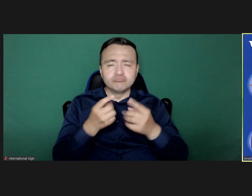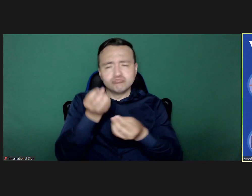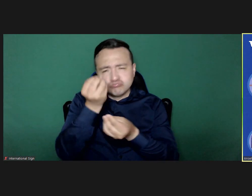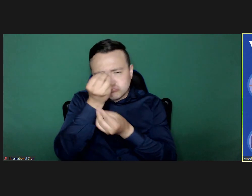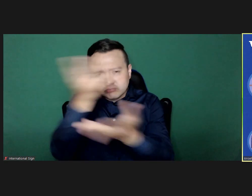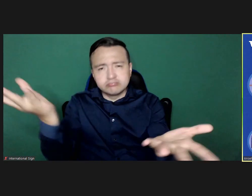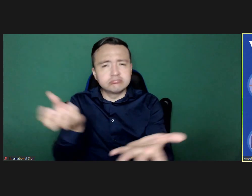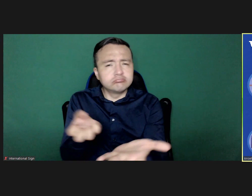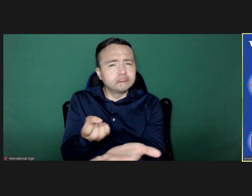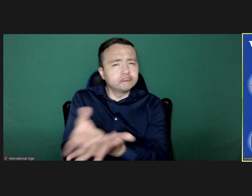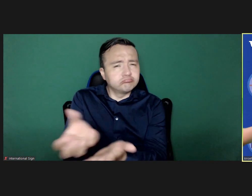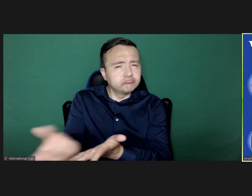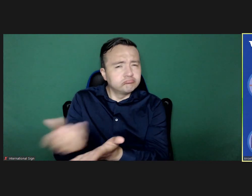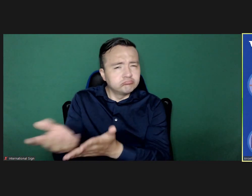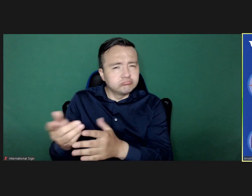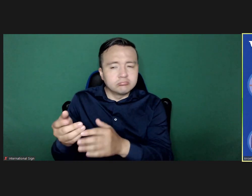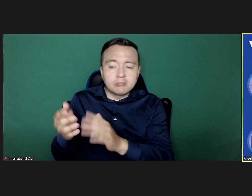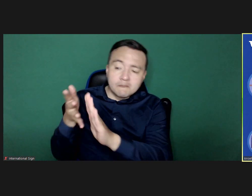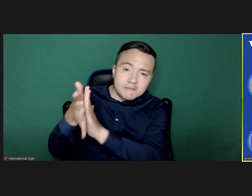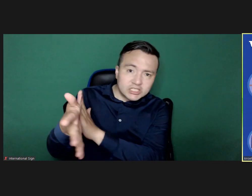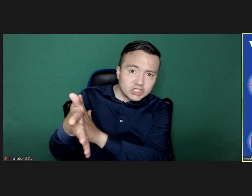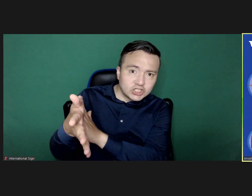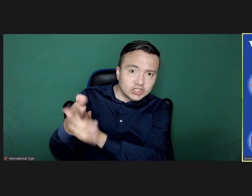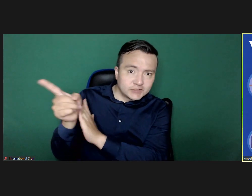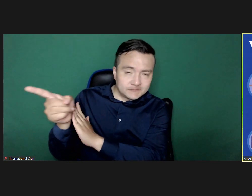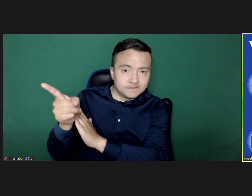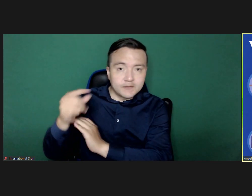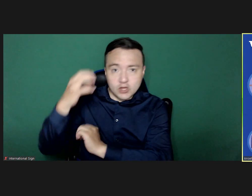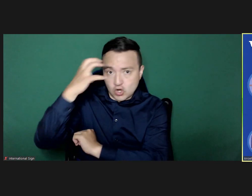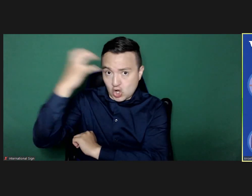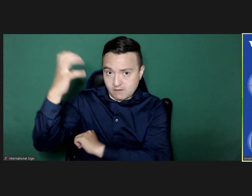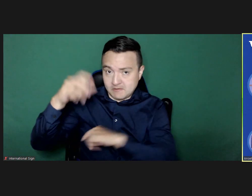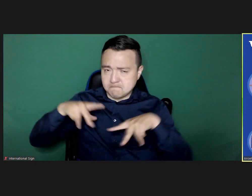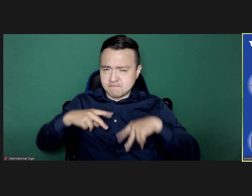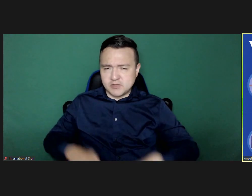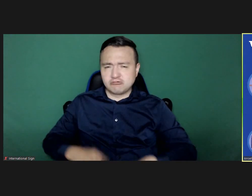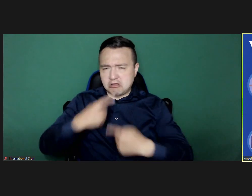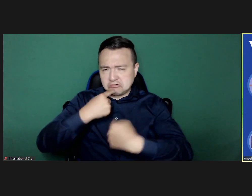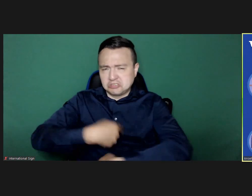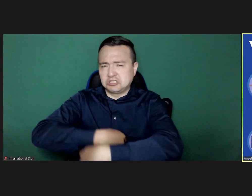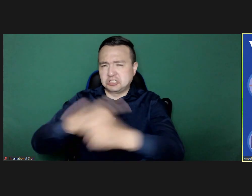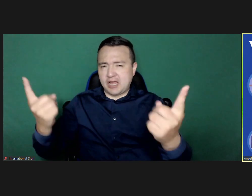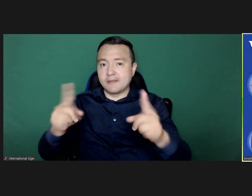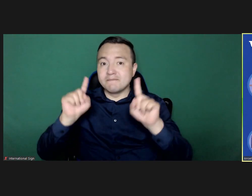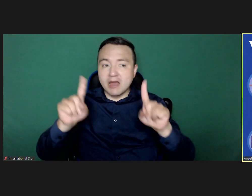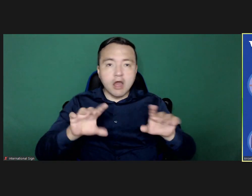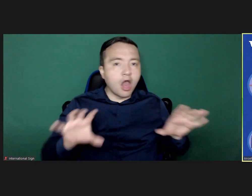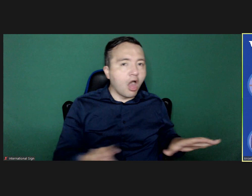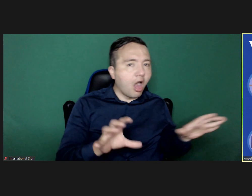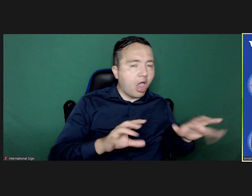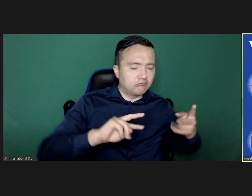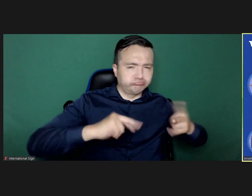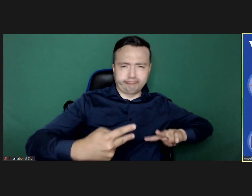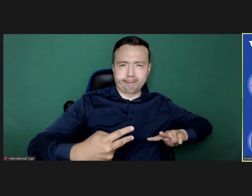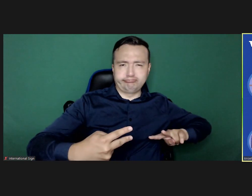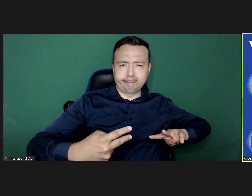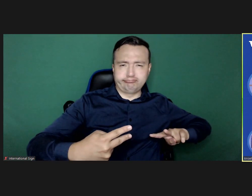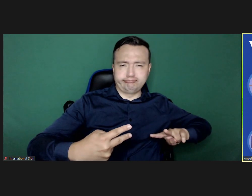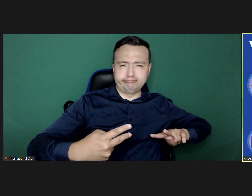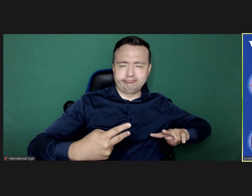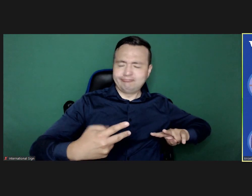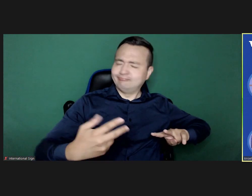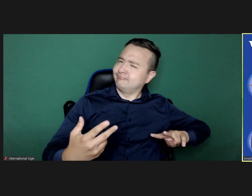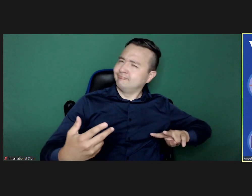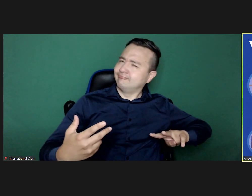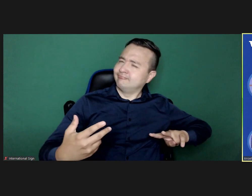parte, asumen una posición y luego hacen totalmente contrario a la posición que han asumido por el bien de la salud. Pero creo